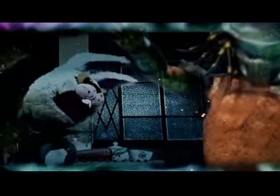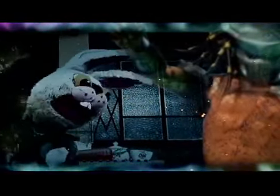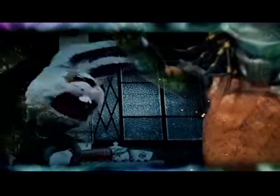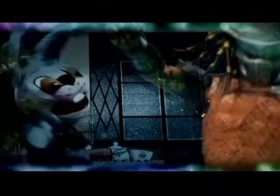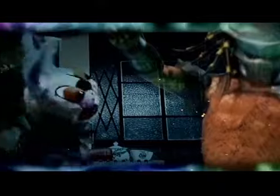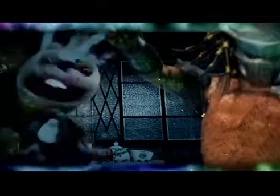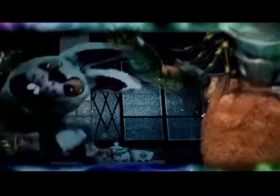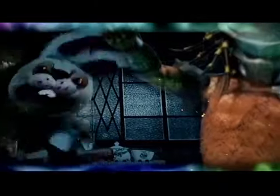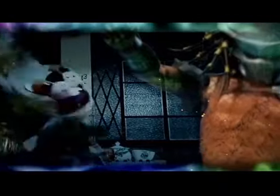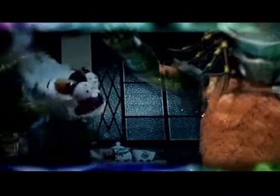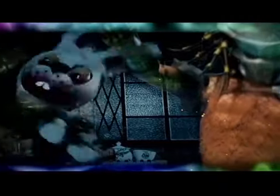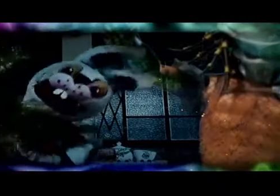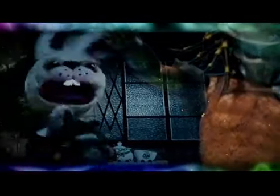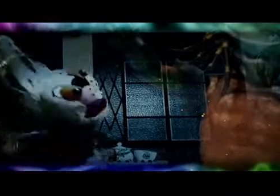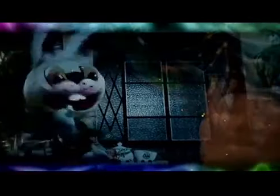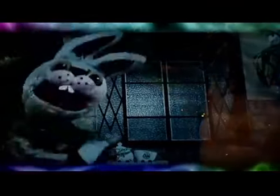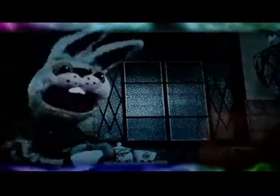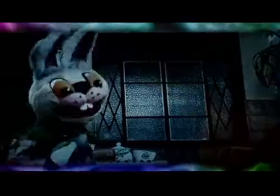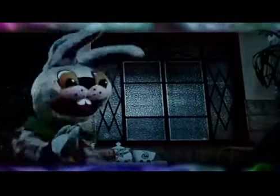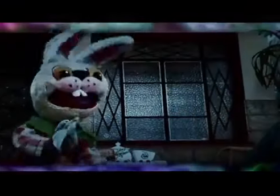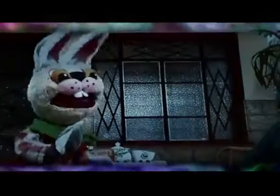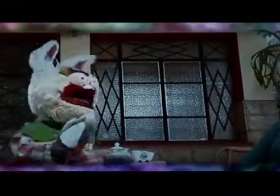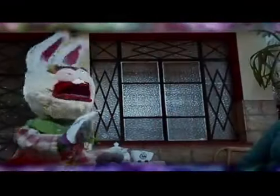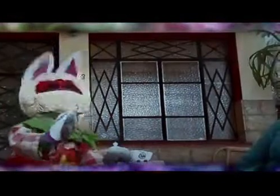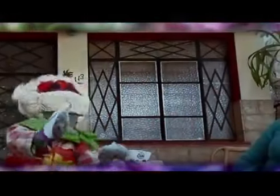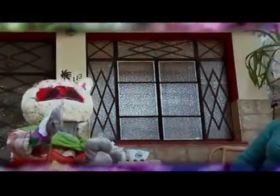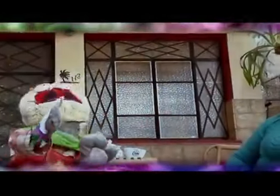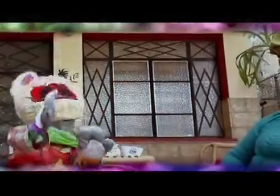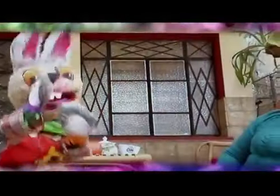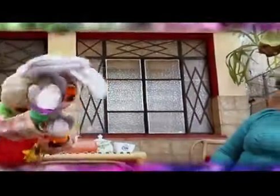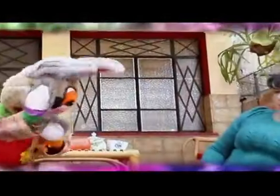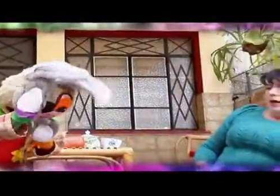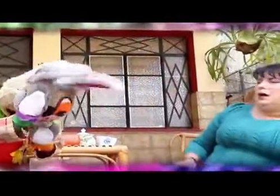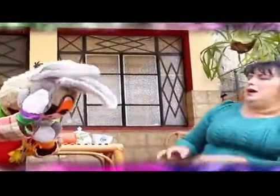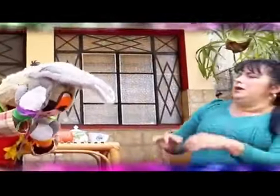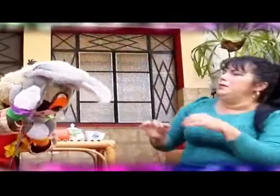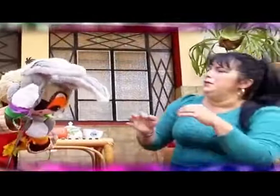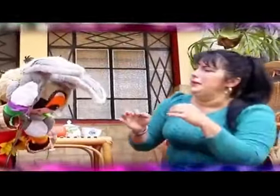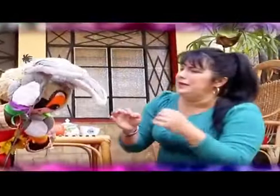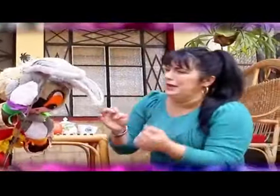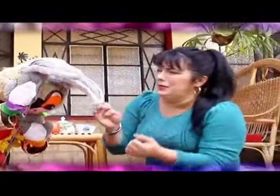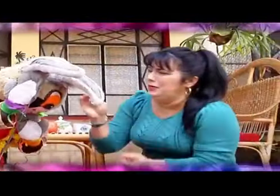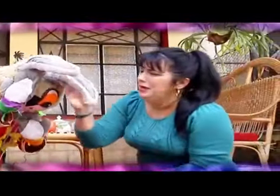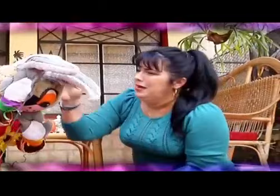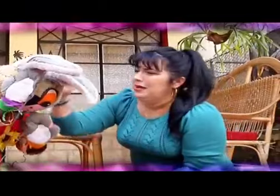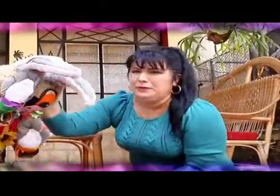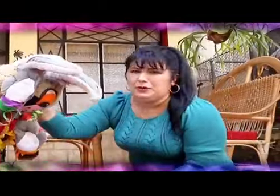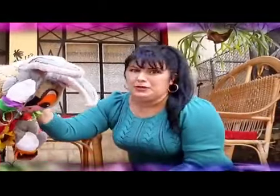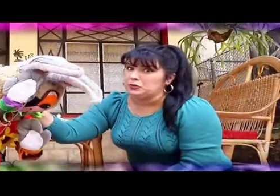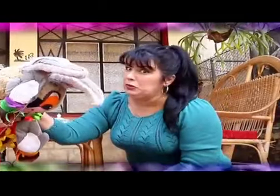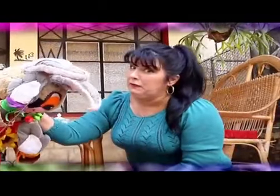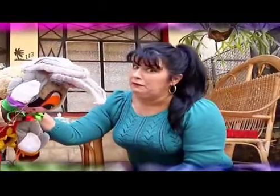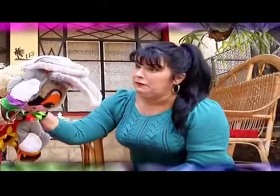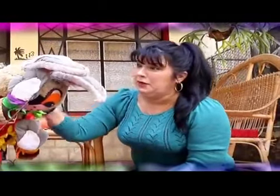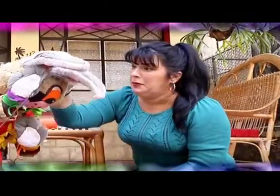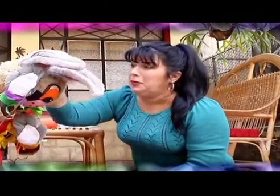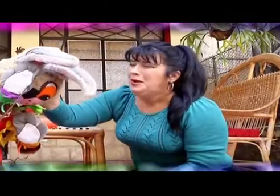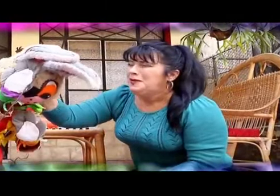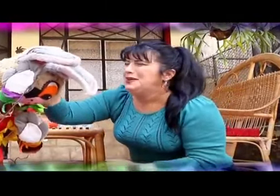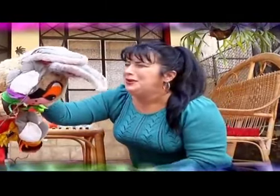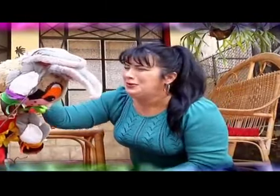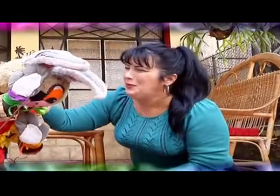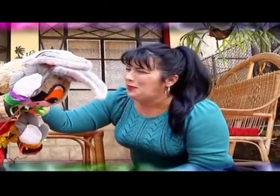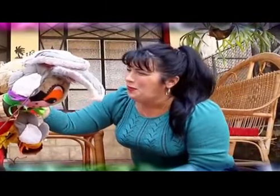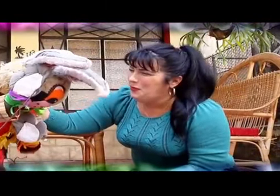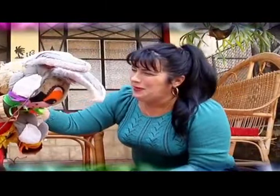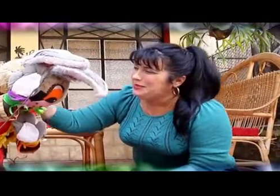comenzó a seguirme. Y yo corría, hasta que me desperté. Ay, mi vida, no. Pero qué sueño tan feo, pero